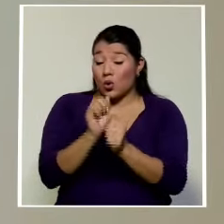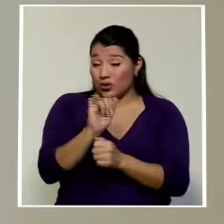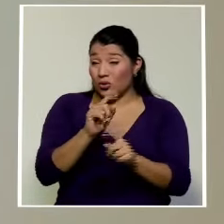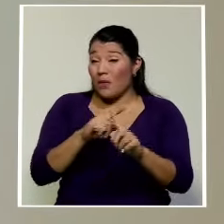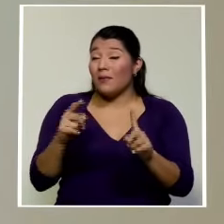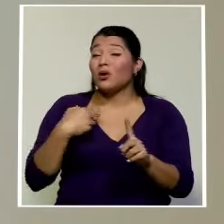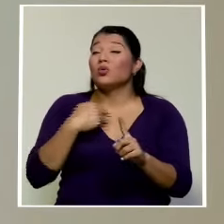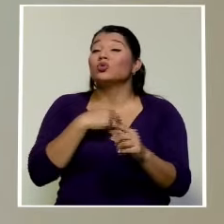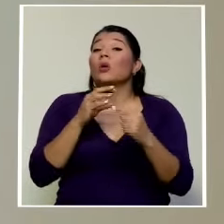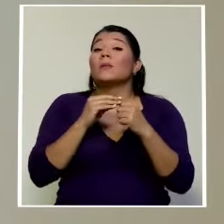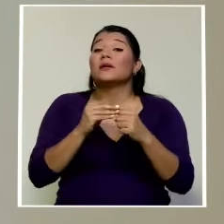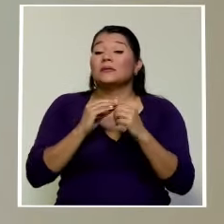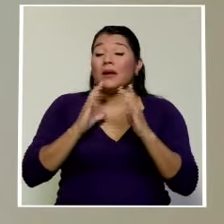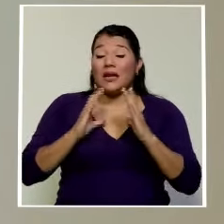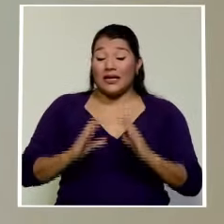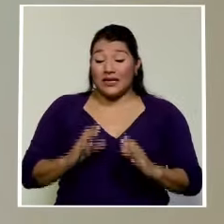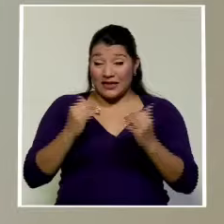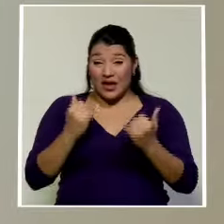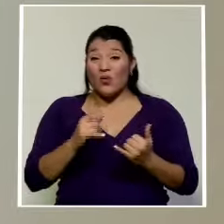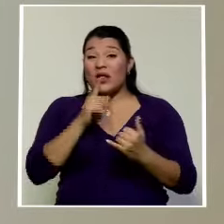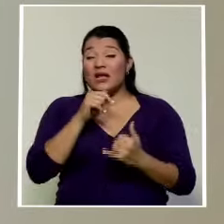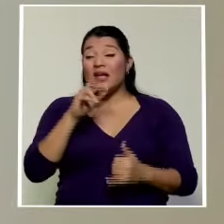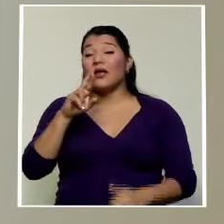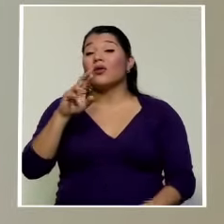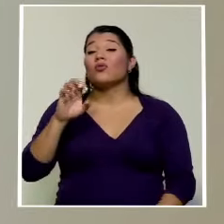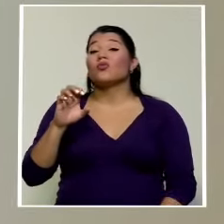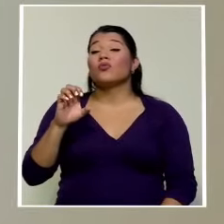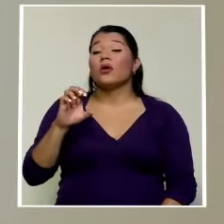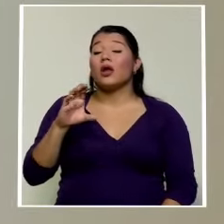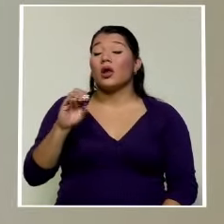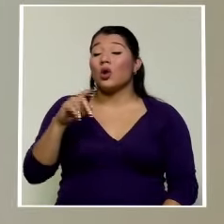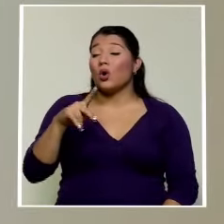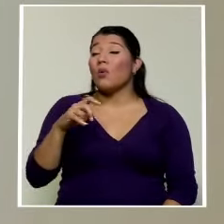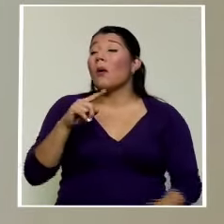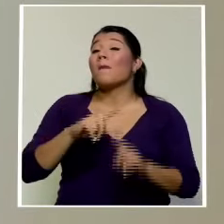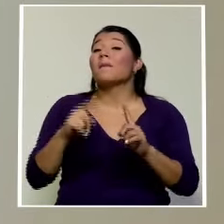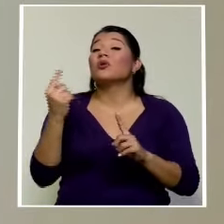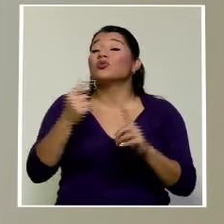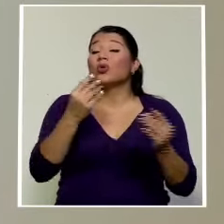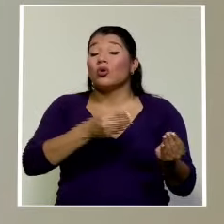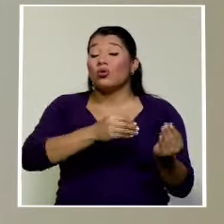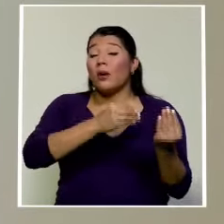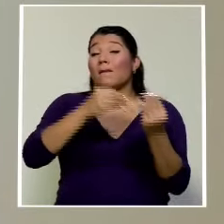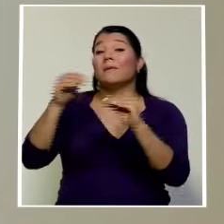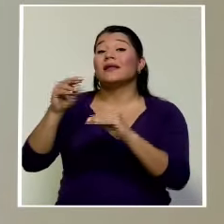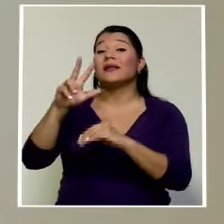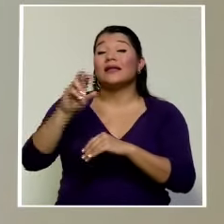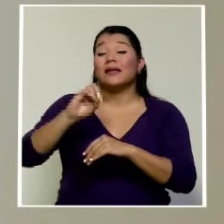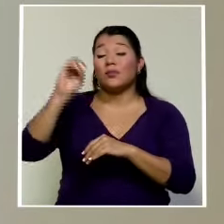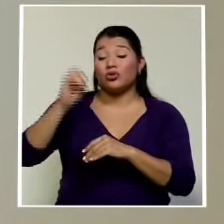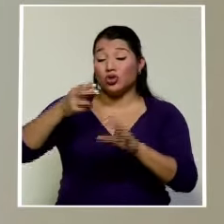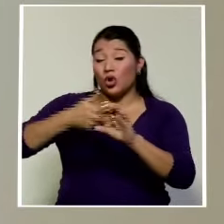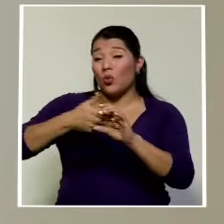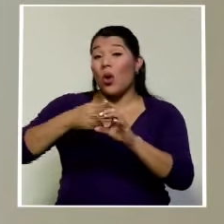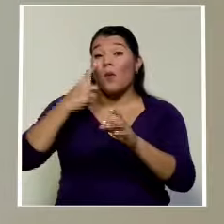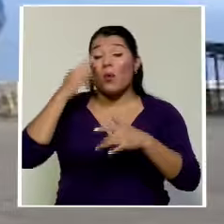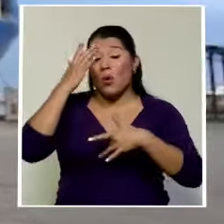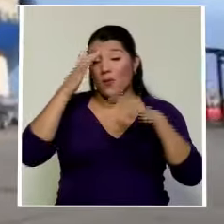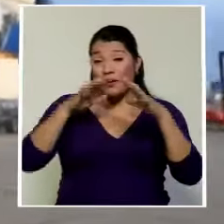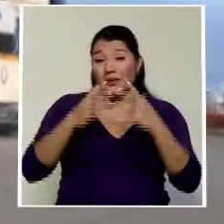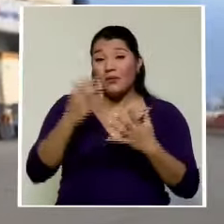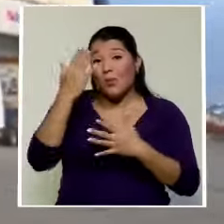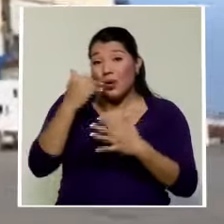principal cliente en este momento es Recope, y Recope pues redujo en casi un 30% la importación de combustibles, dada la pandemia, porque la gente no estaba